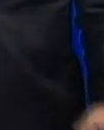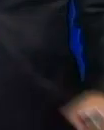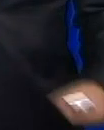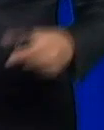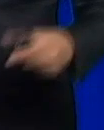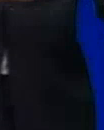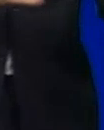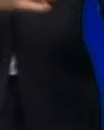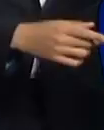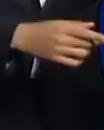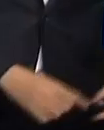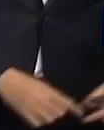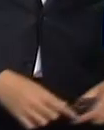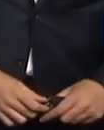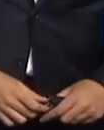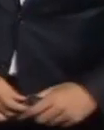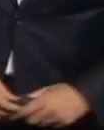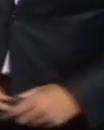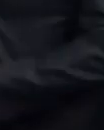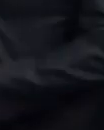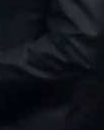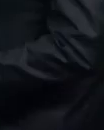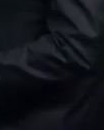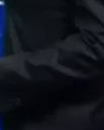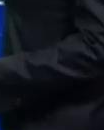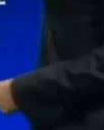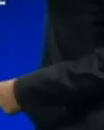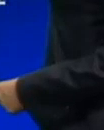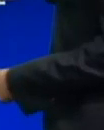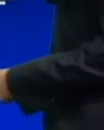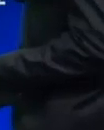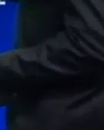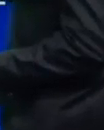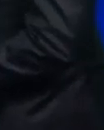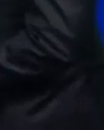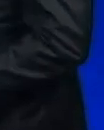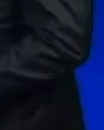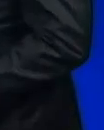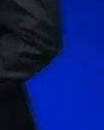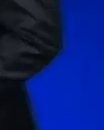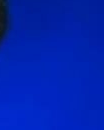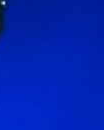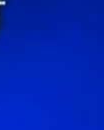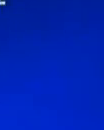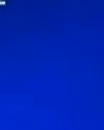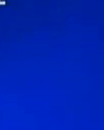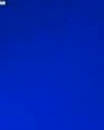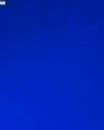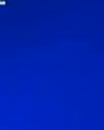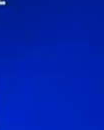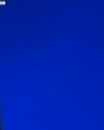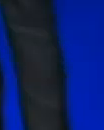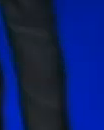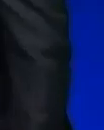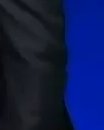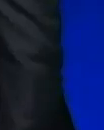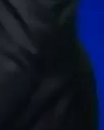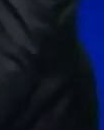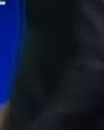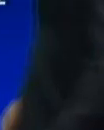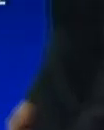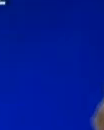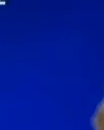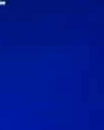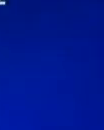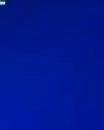ciudad de Trinidad. Y moviéndonos hacia el sureste, tiempo agradable en San Ignacio y en Puerto Suárez, mientras que en la ciudad de Santa Cruz esperen un poco de lluvia, temperatura